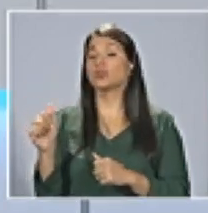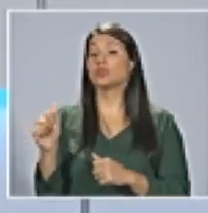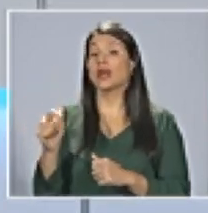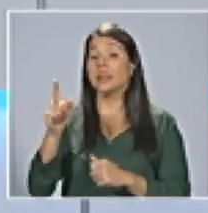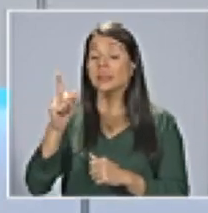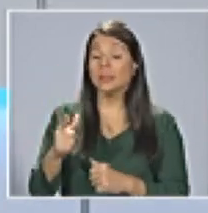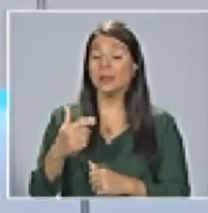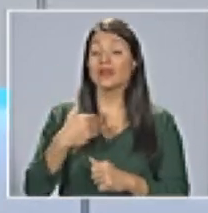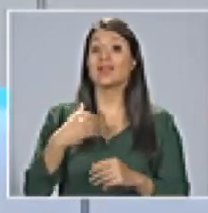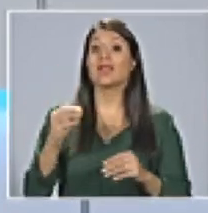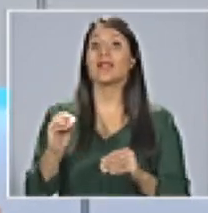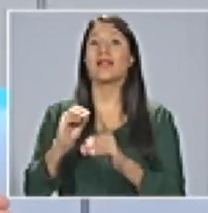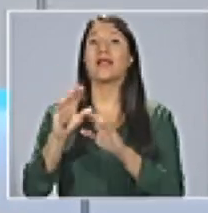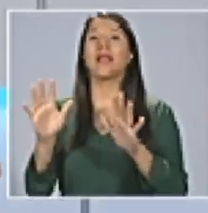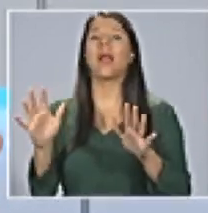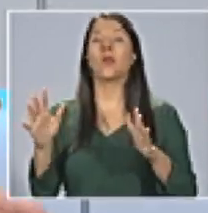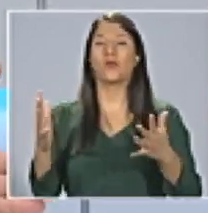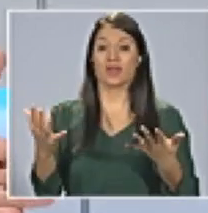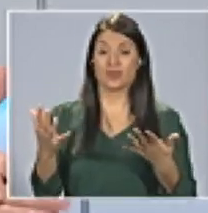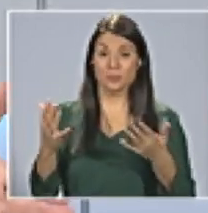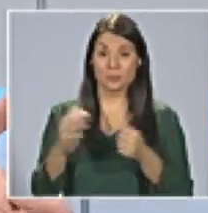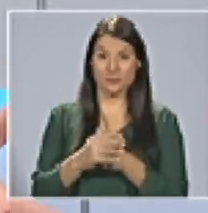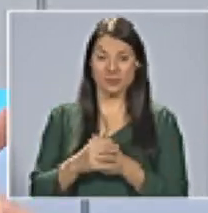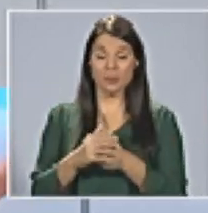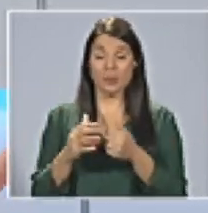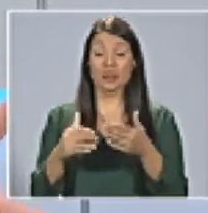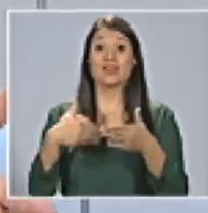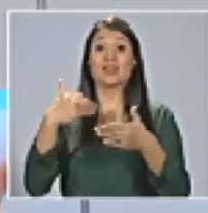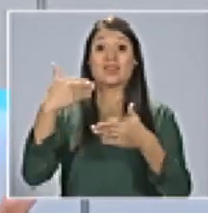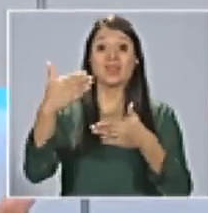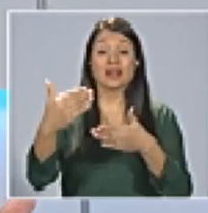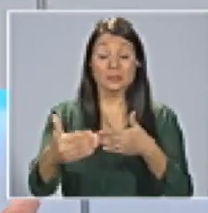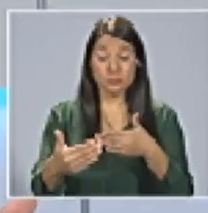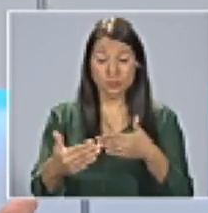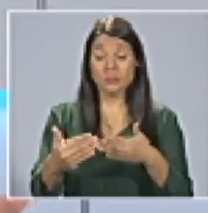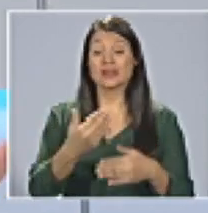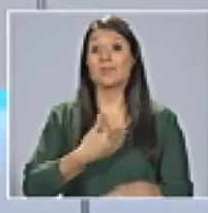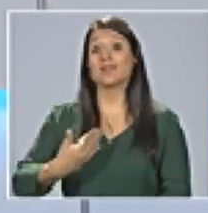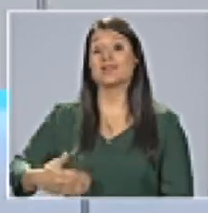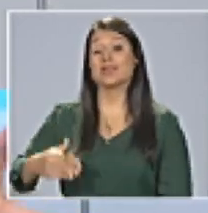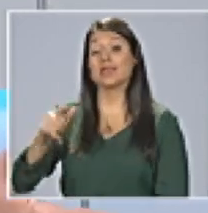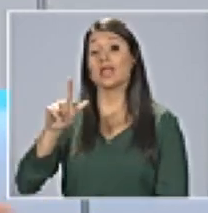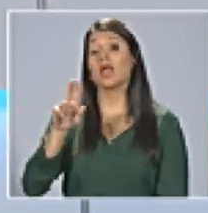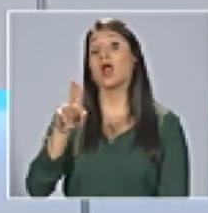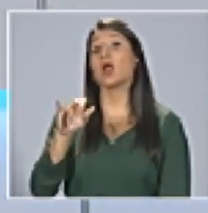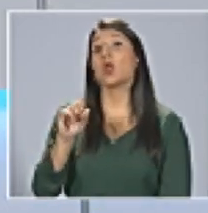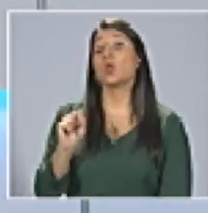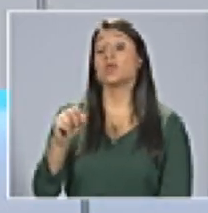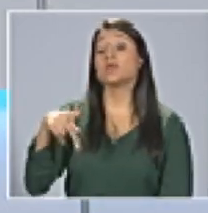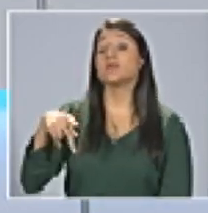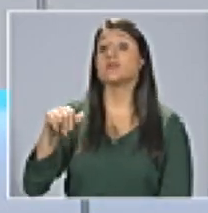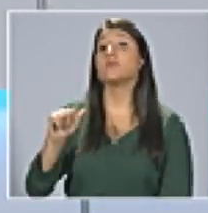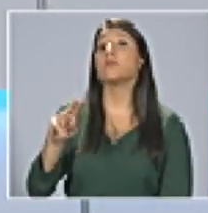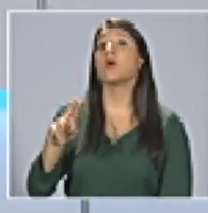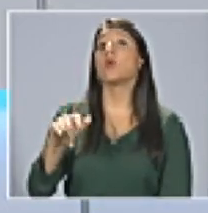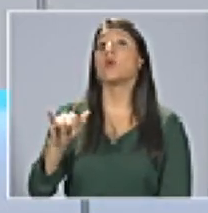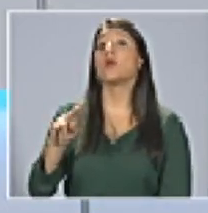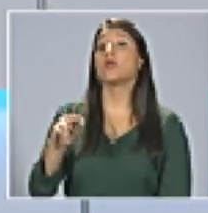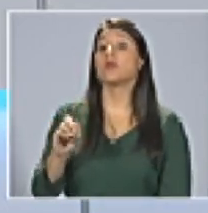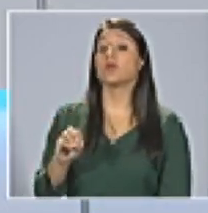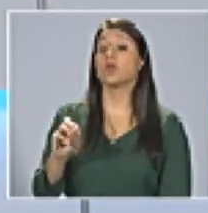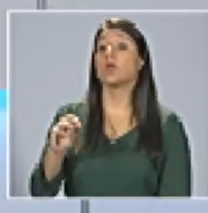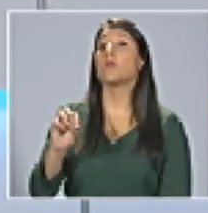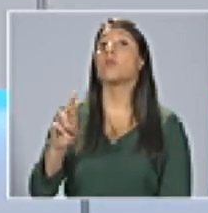tener claro, después de la presidencia de Luis Paulino Mora, de los 2 periodos, el segundo